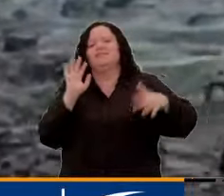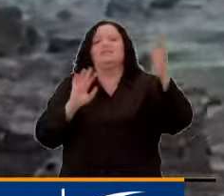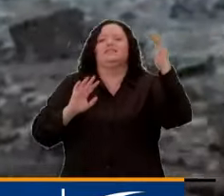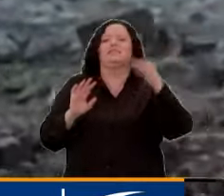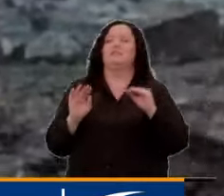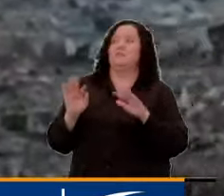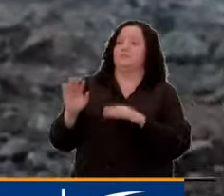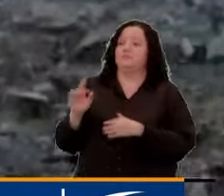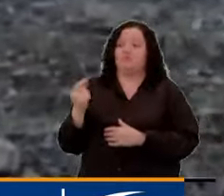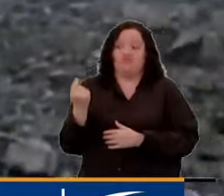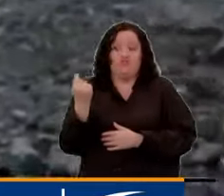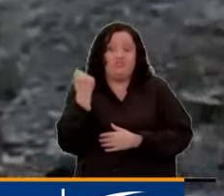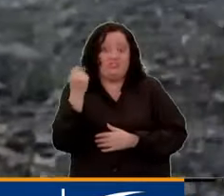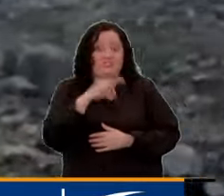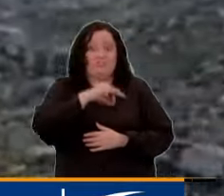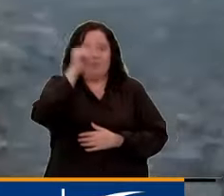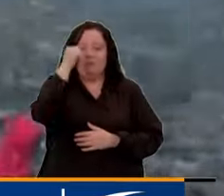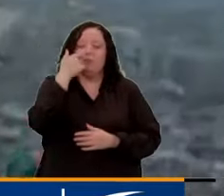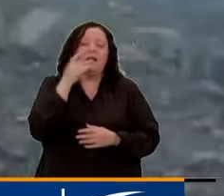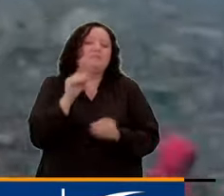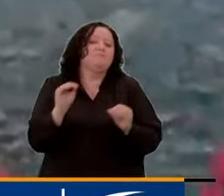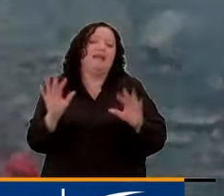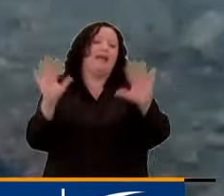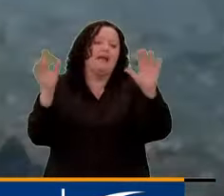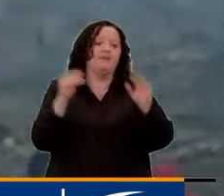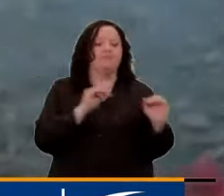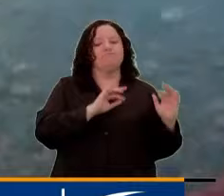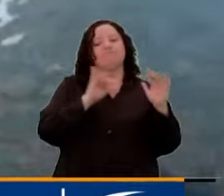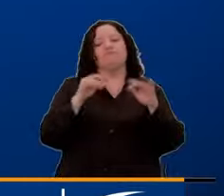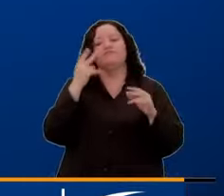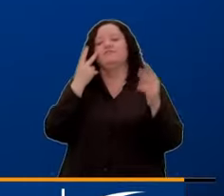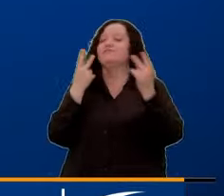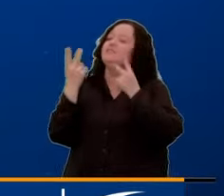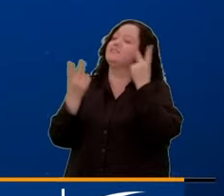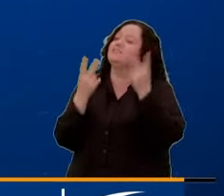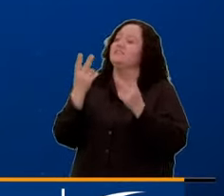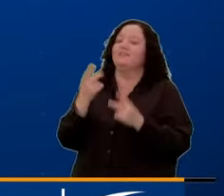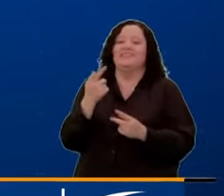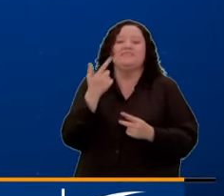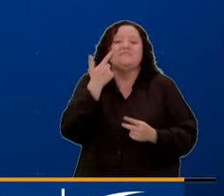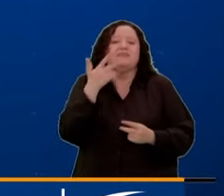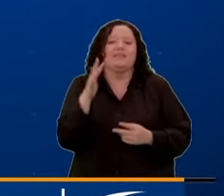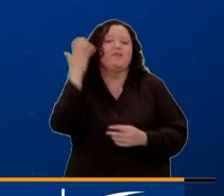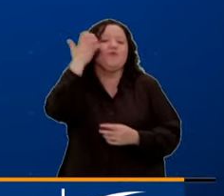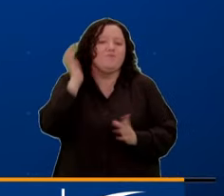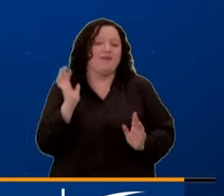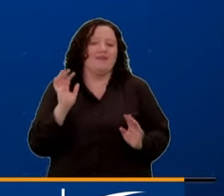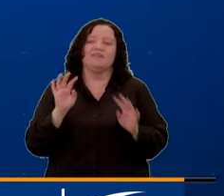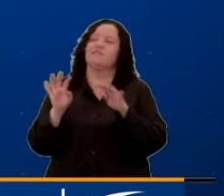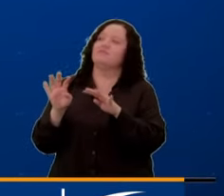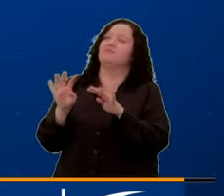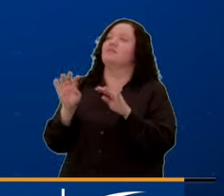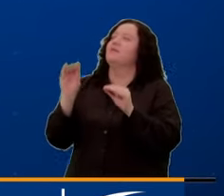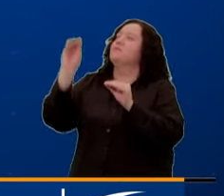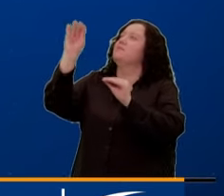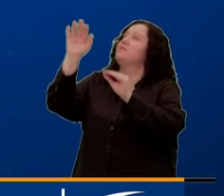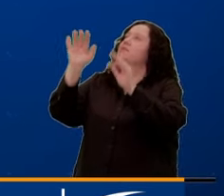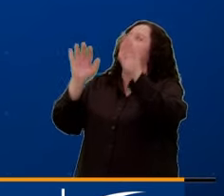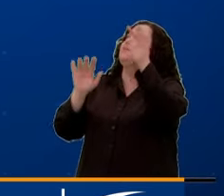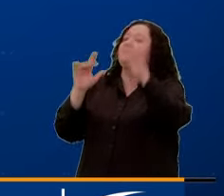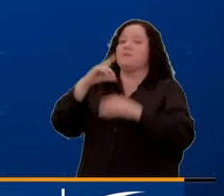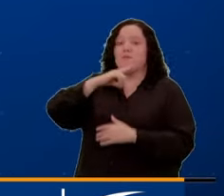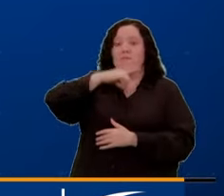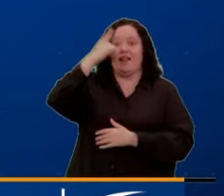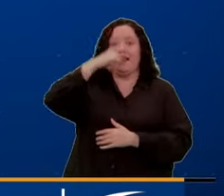Este fin de semana se les hizo el milagrito a los visitantes, pues como si estuvieran en Europa, desde el cielo comenzó a caer